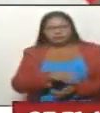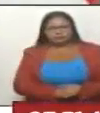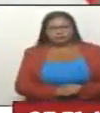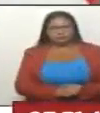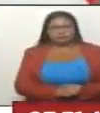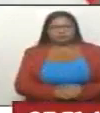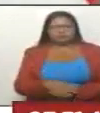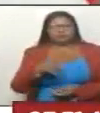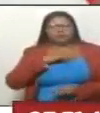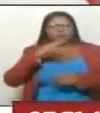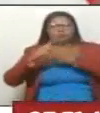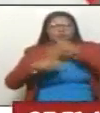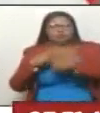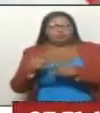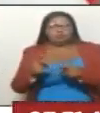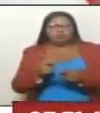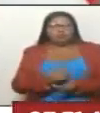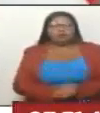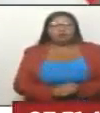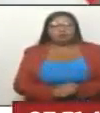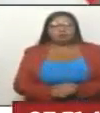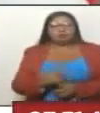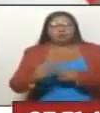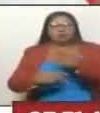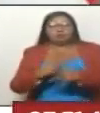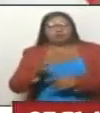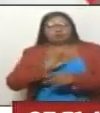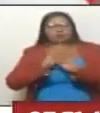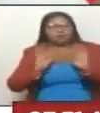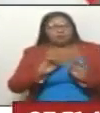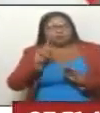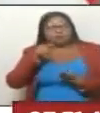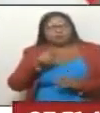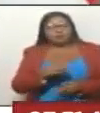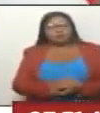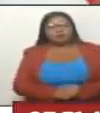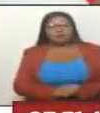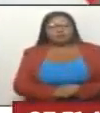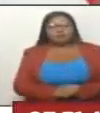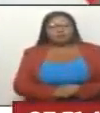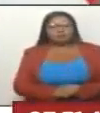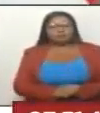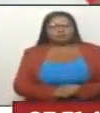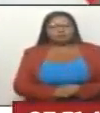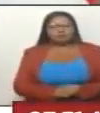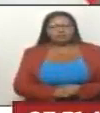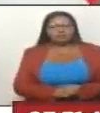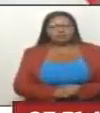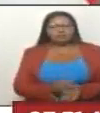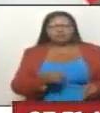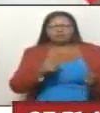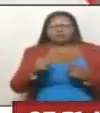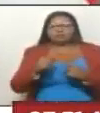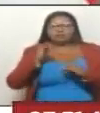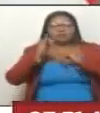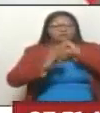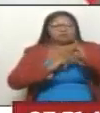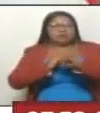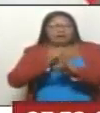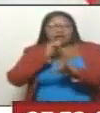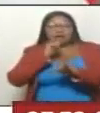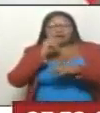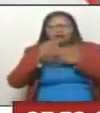monoproductor de petróleo, a todo lo que es nuestra industria petrolera, las transacciones internacionales, a quienes